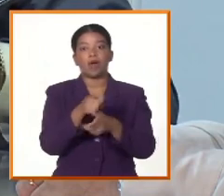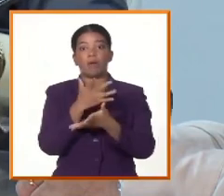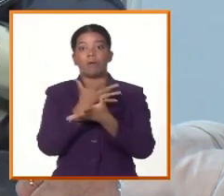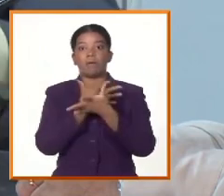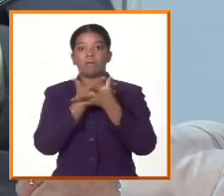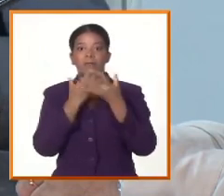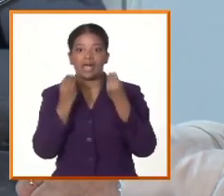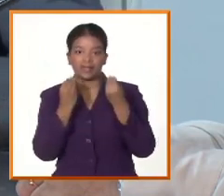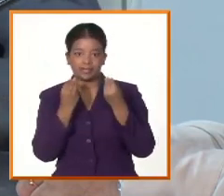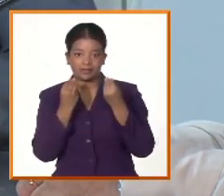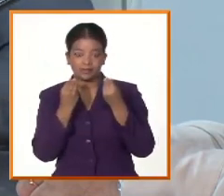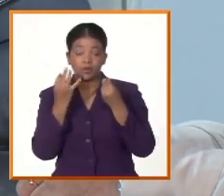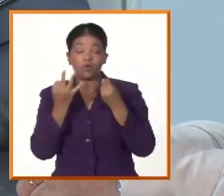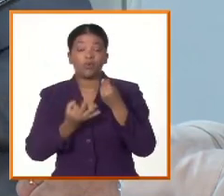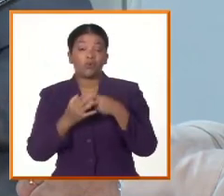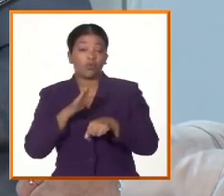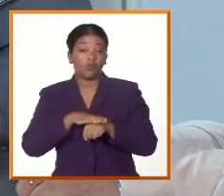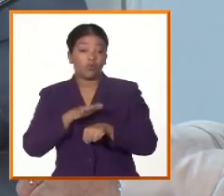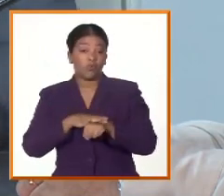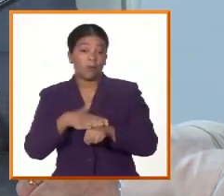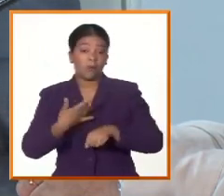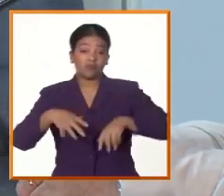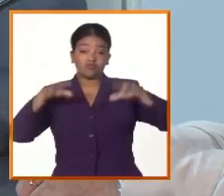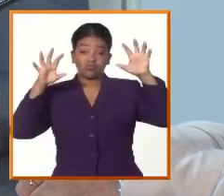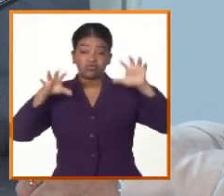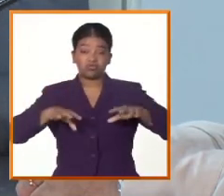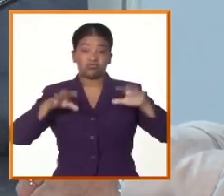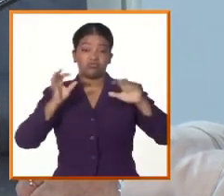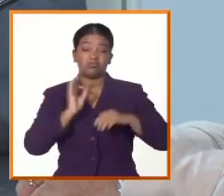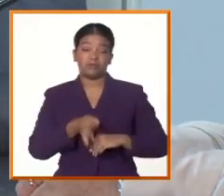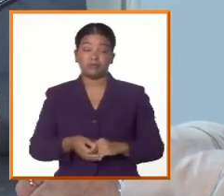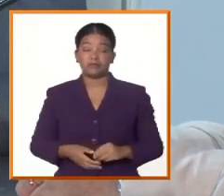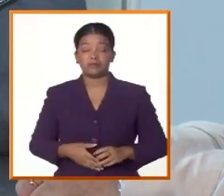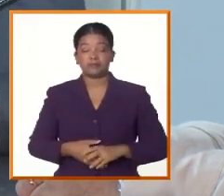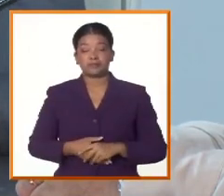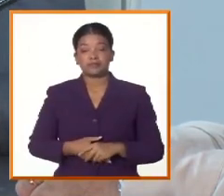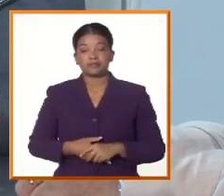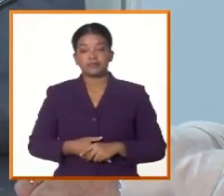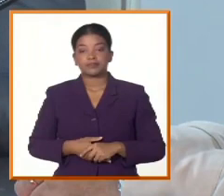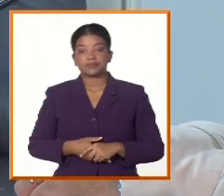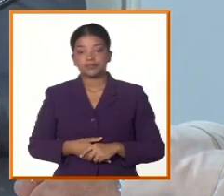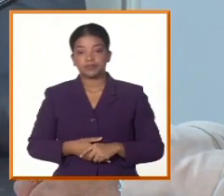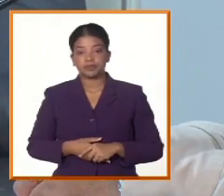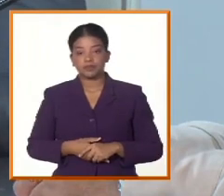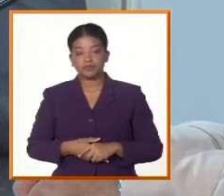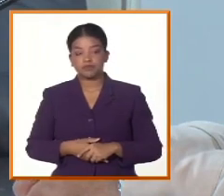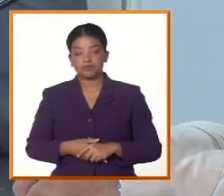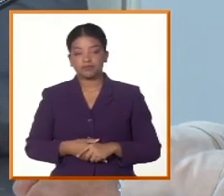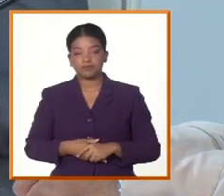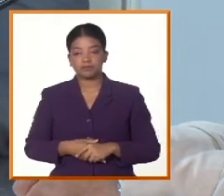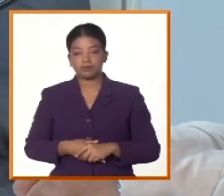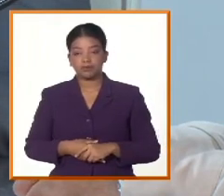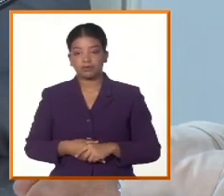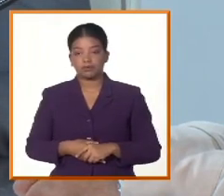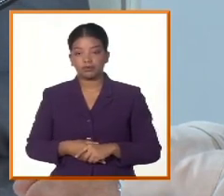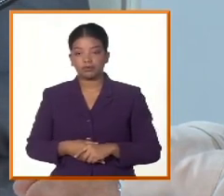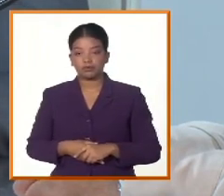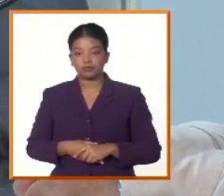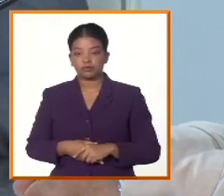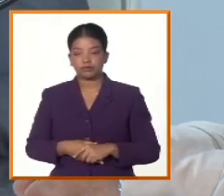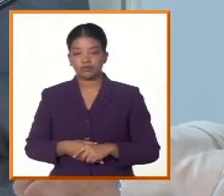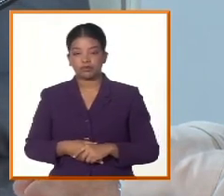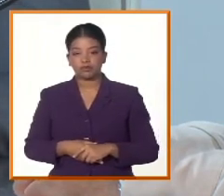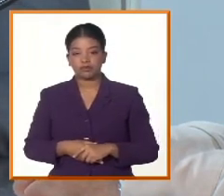agricultura que ahora estamos cuantificando y es de los temas que tenemos que que seguir evaluando hay un tema que en Cuba se ha venido